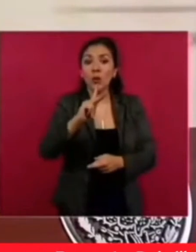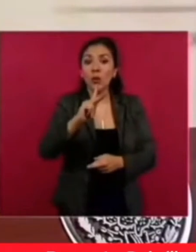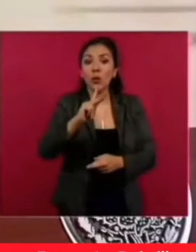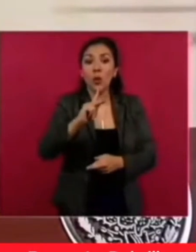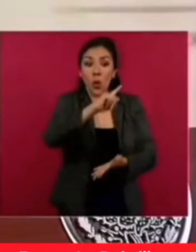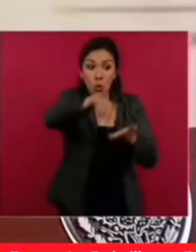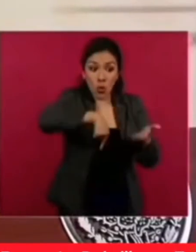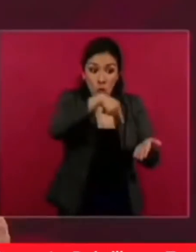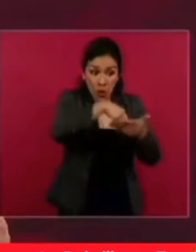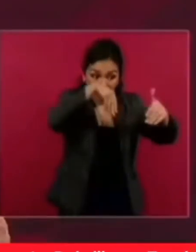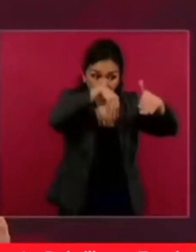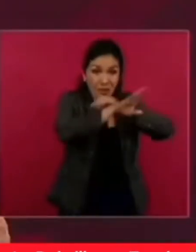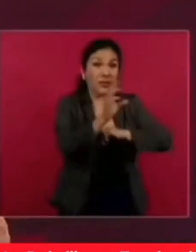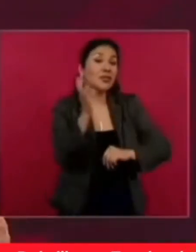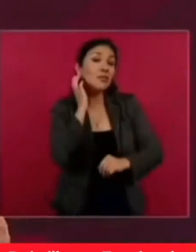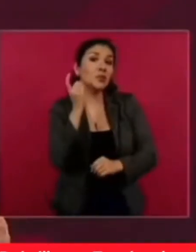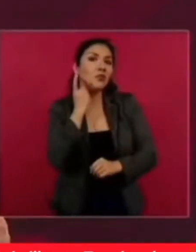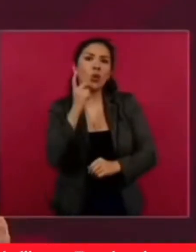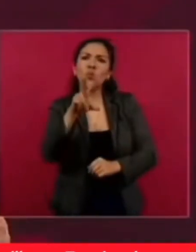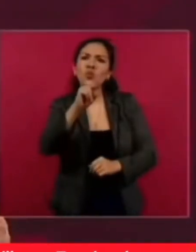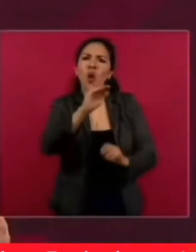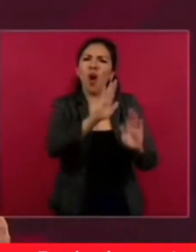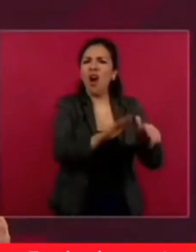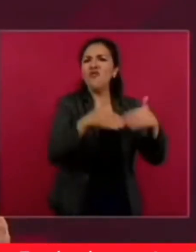del recinto